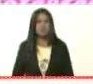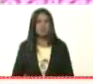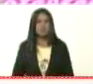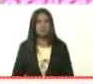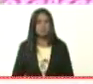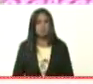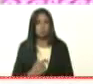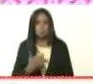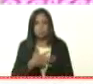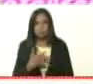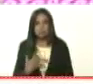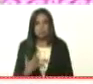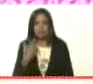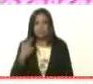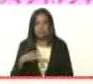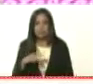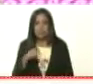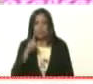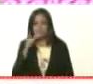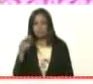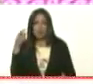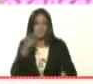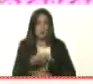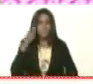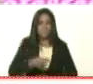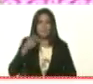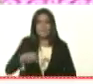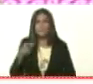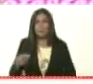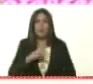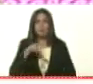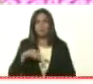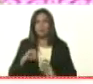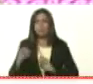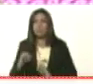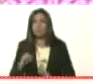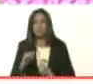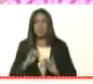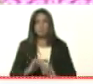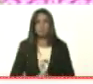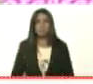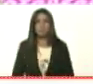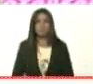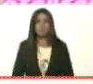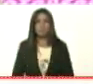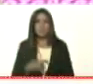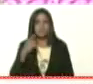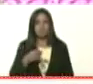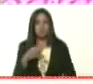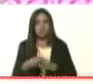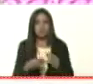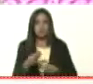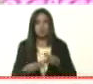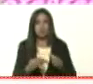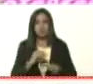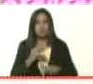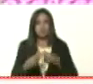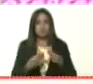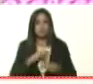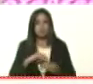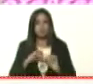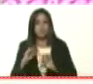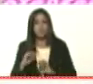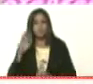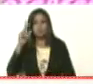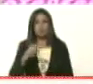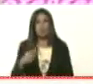Yo quisiera que aquellos que nos acusan de dictadura hicieran lo que hacemos nosotros todos los